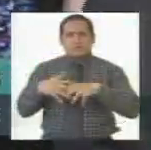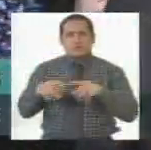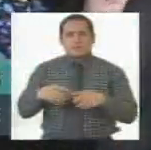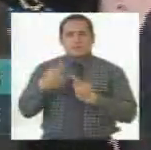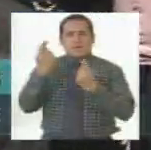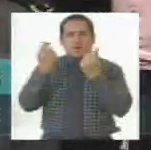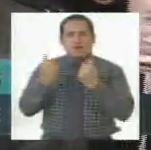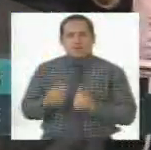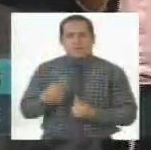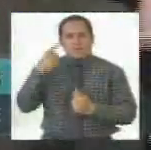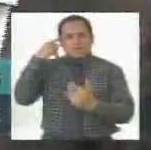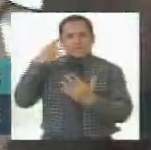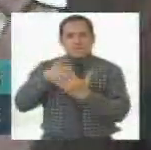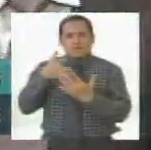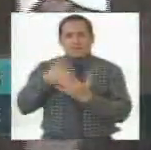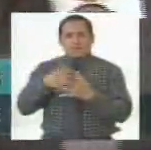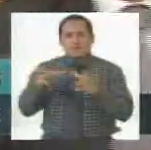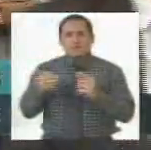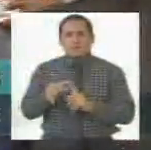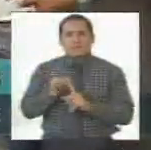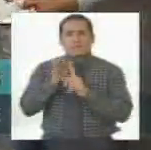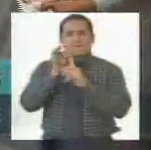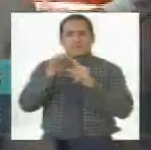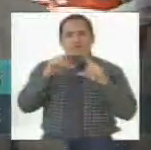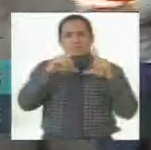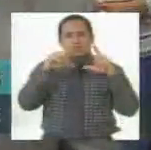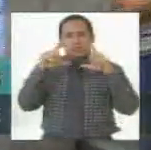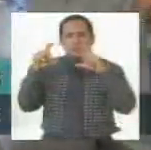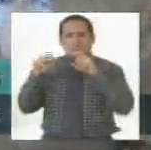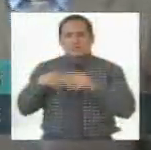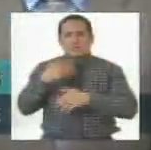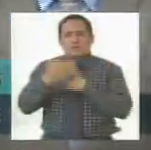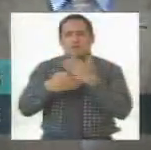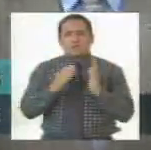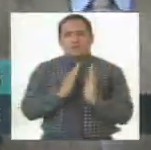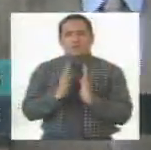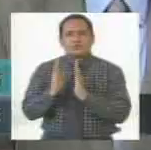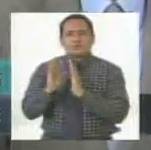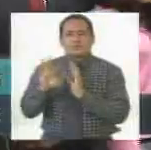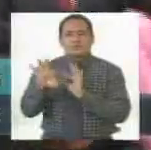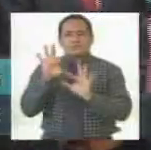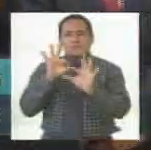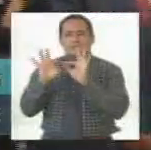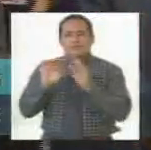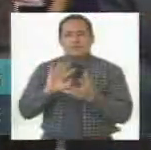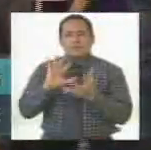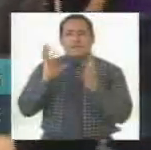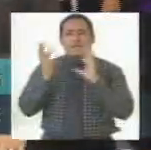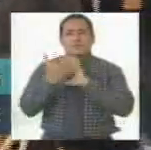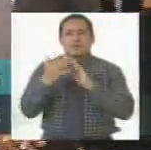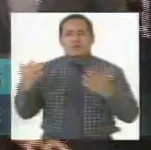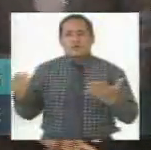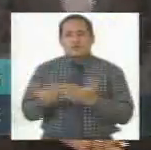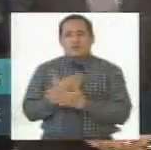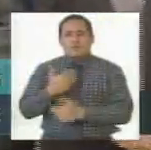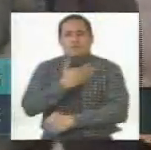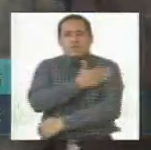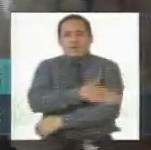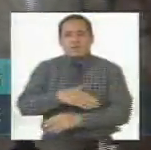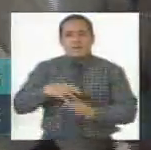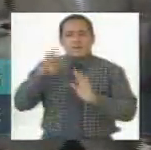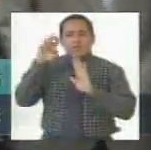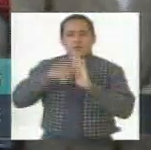psicólogos y especialistas en turismo tras un riguroso proceso de selección se convirtieron en los nuevos beneficiarios del programa